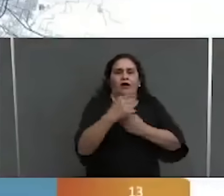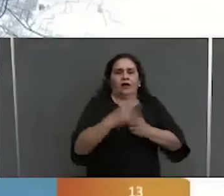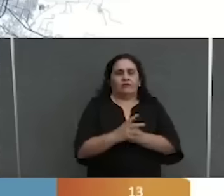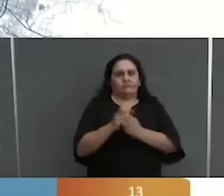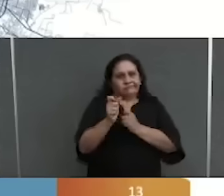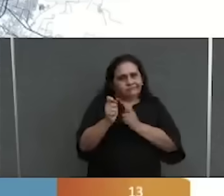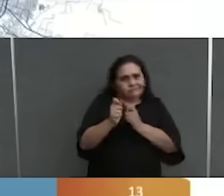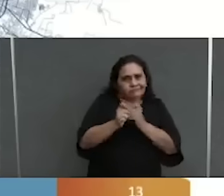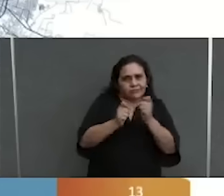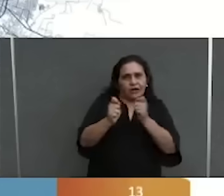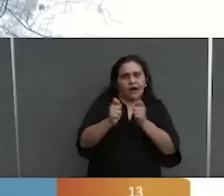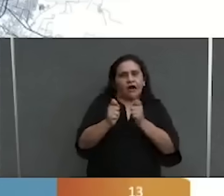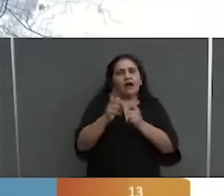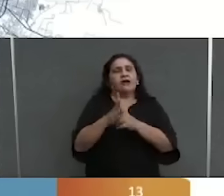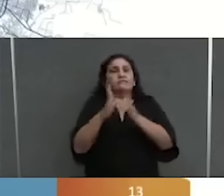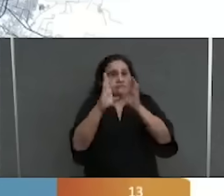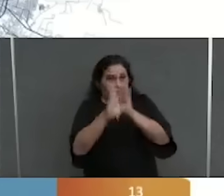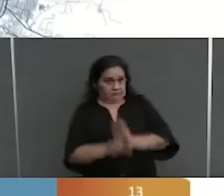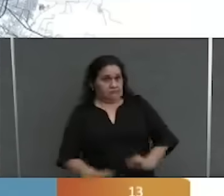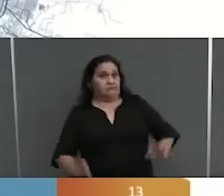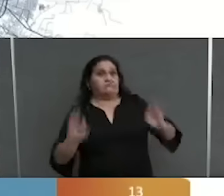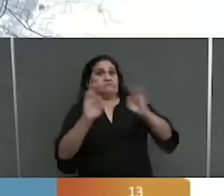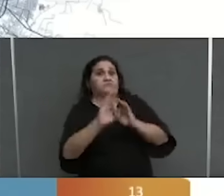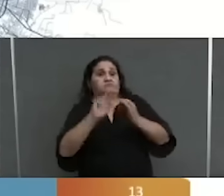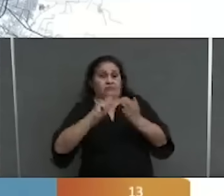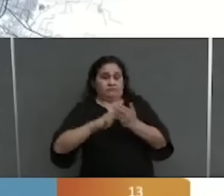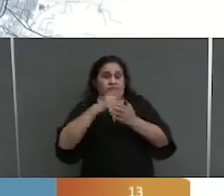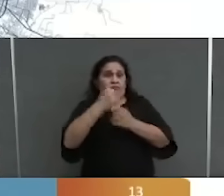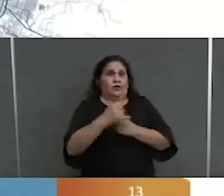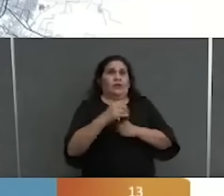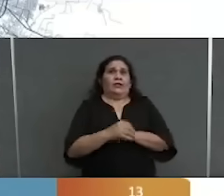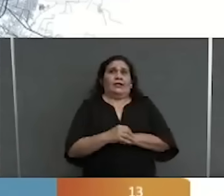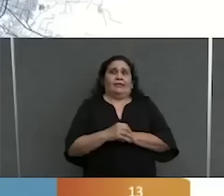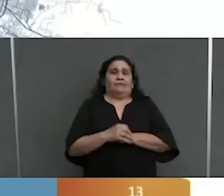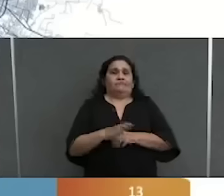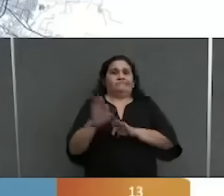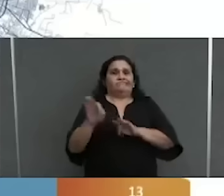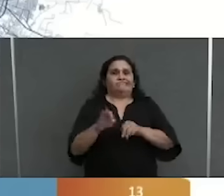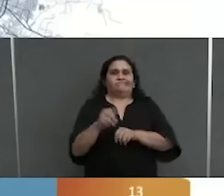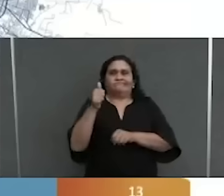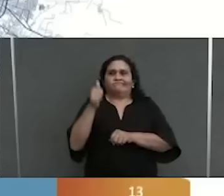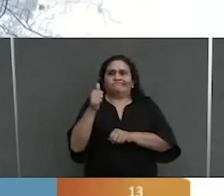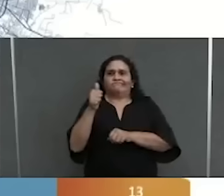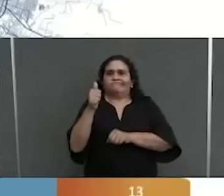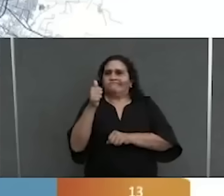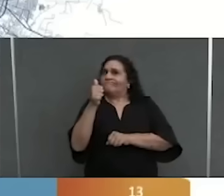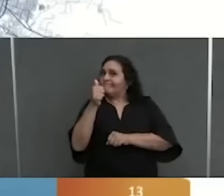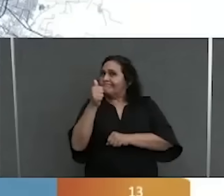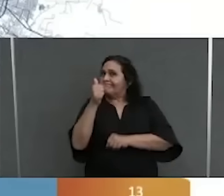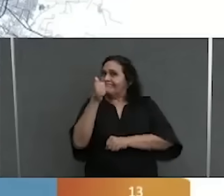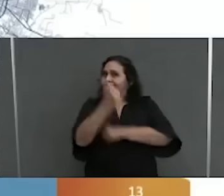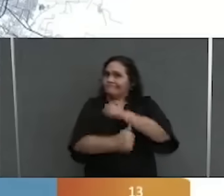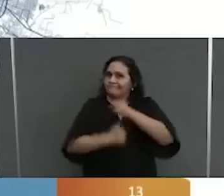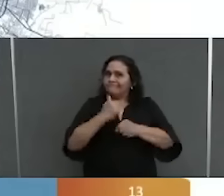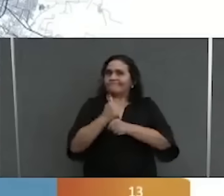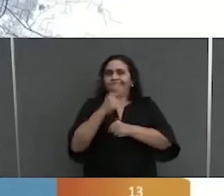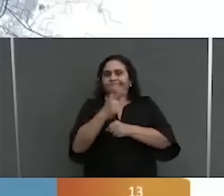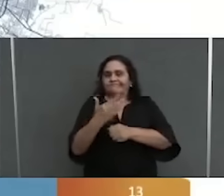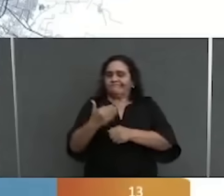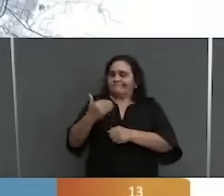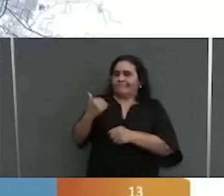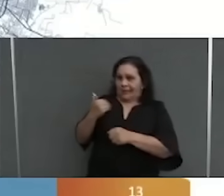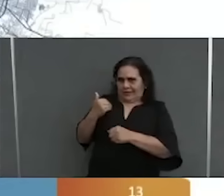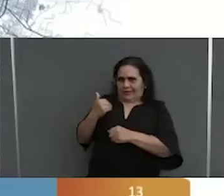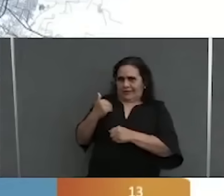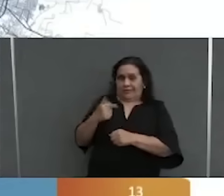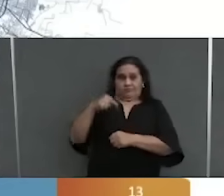de estos proyectos estratégicos que llevábamos 6 años trabajando es este que estamos anunciando hoy de la mano del gobierno federal y el